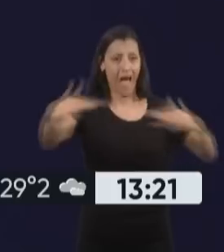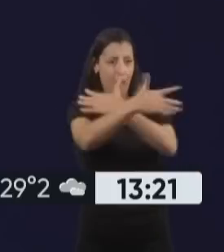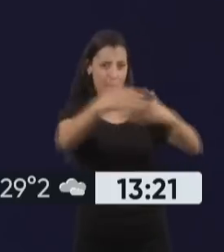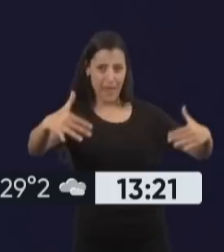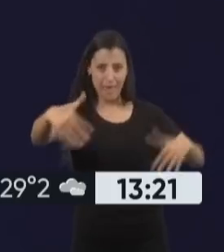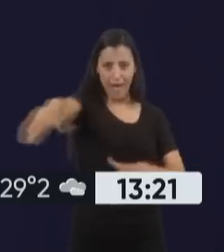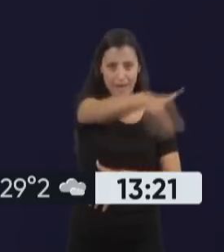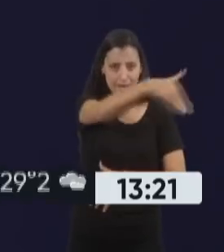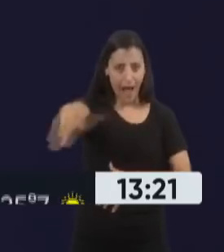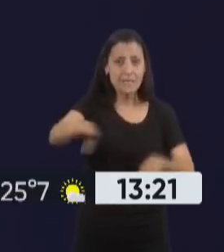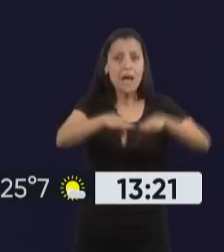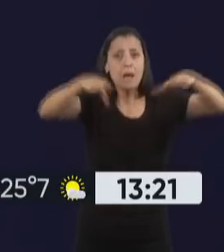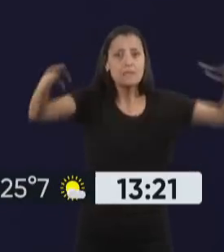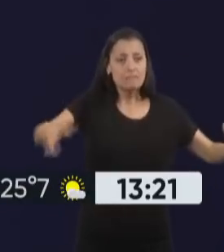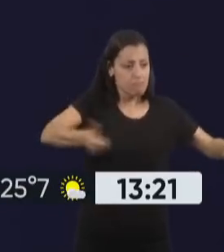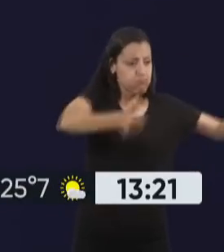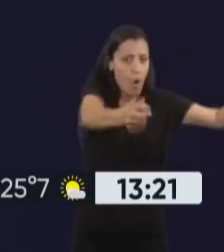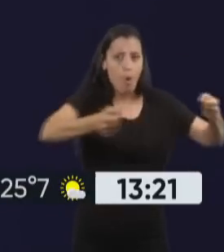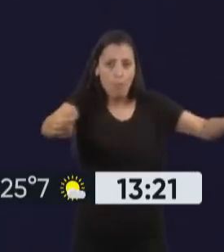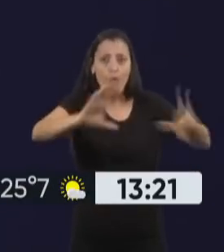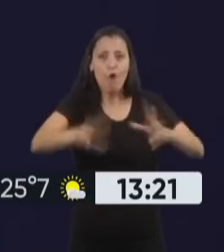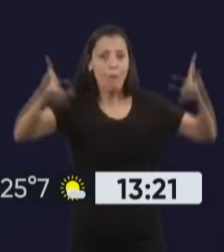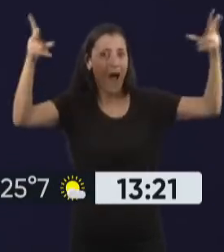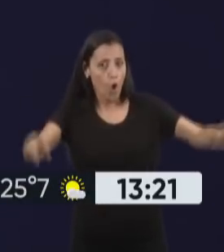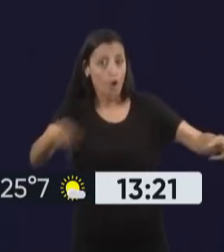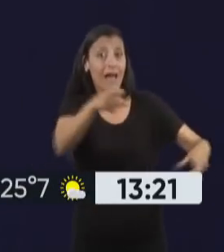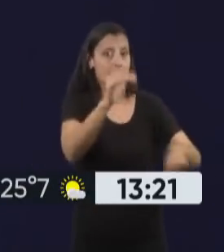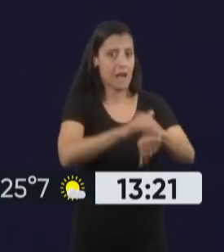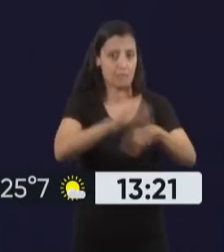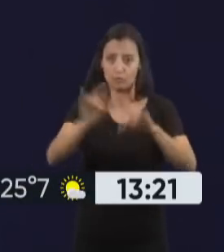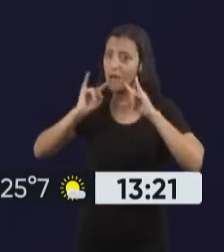de estricta responsabilidad del Gobierno de la Ciudad de Buenos Aires, quien, bueno, definirá